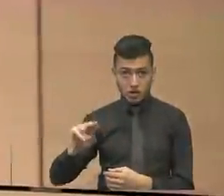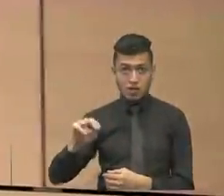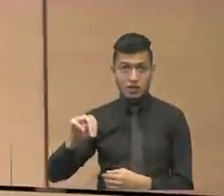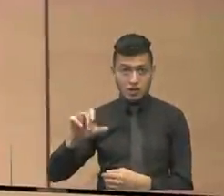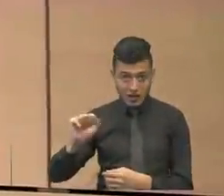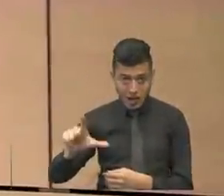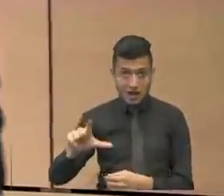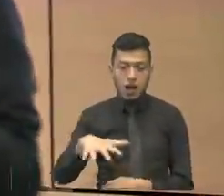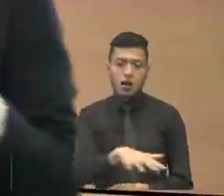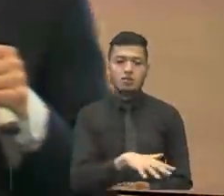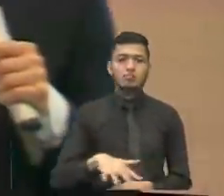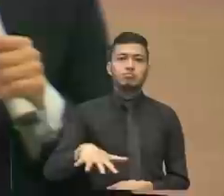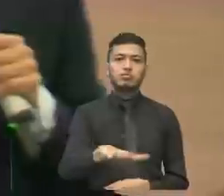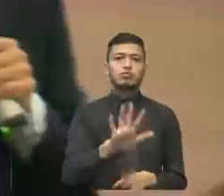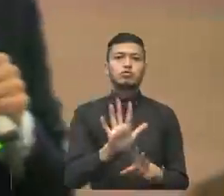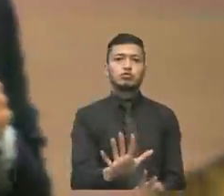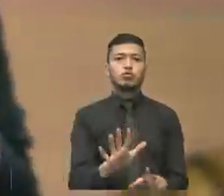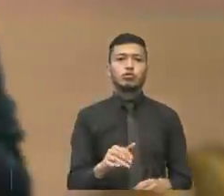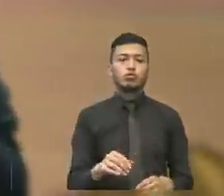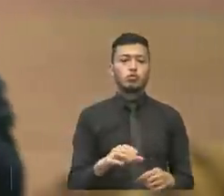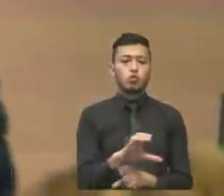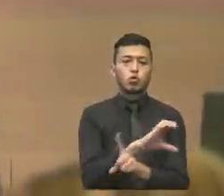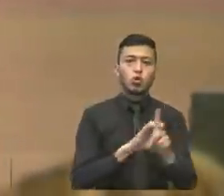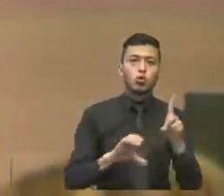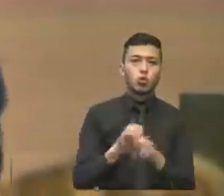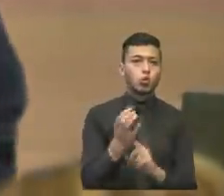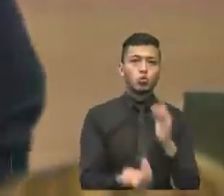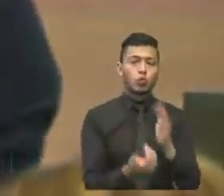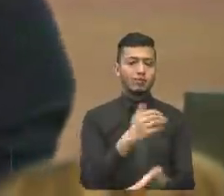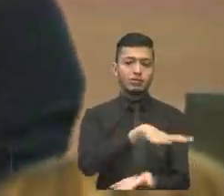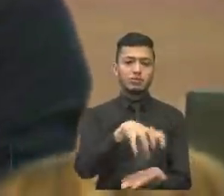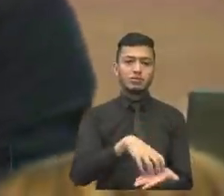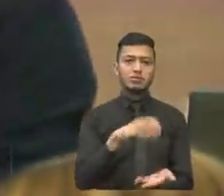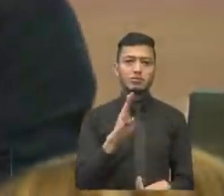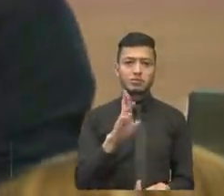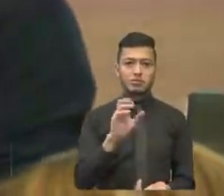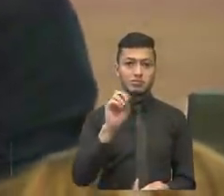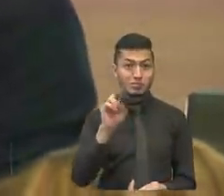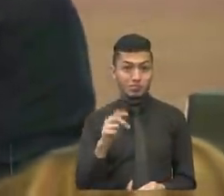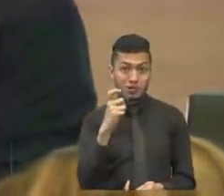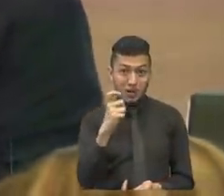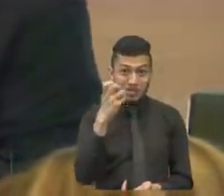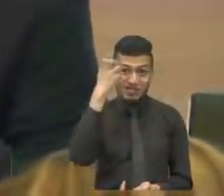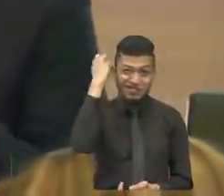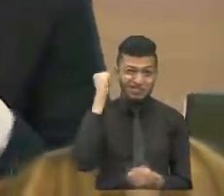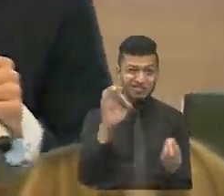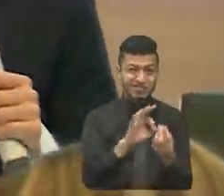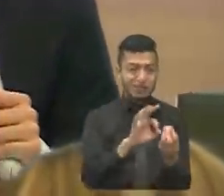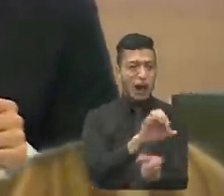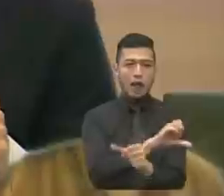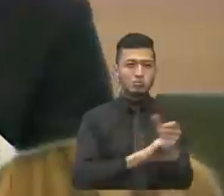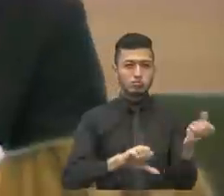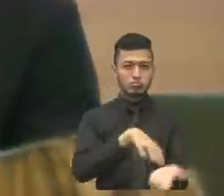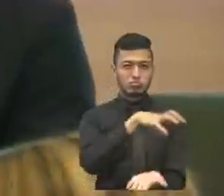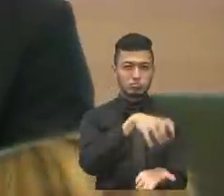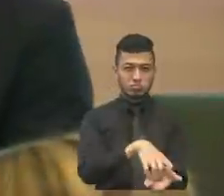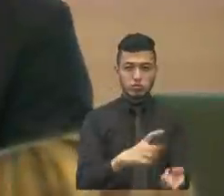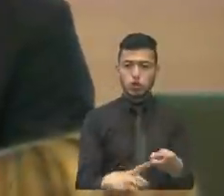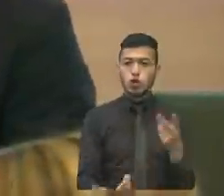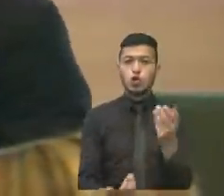está el nuevo distrito cultural del Bronx, está la nueva alcaldía de los